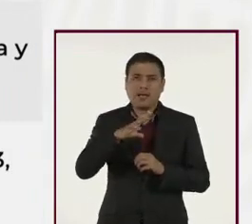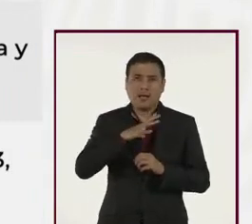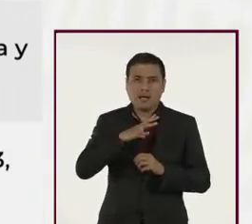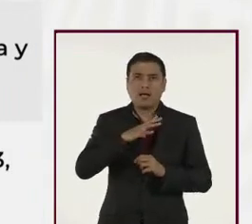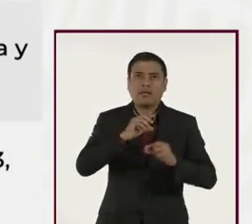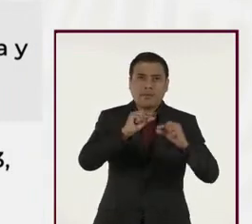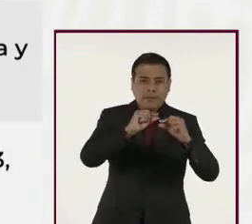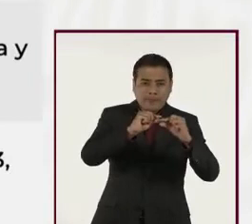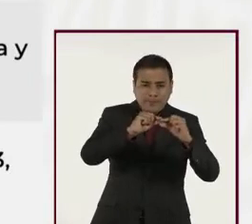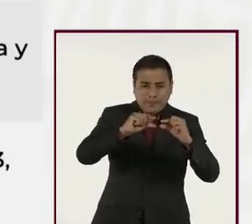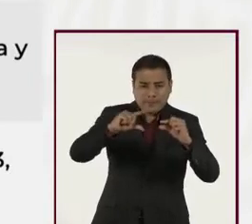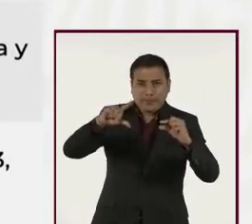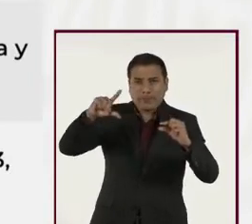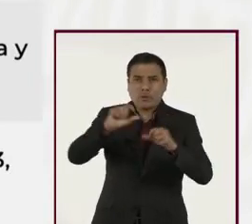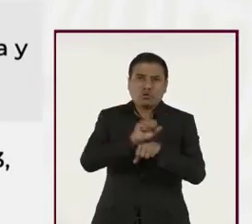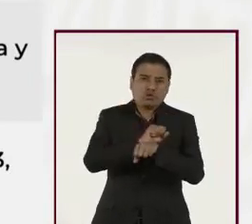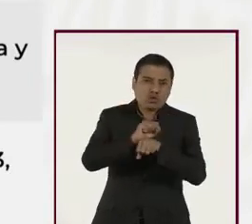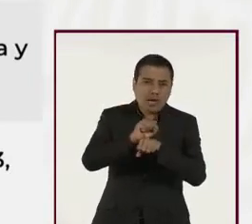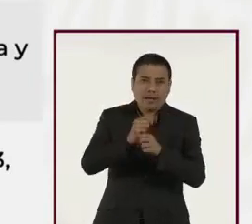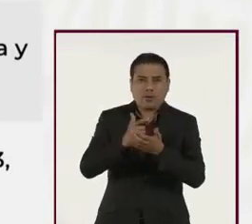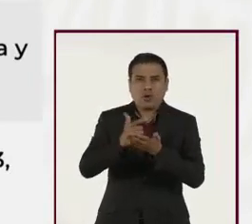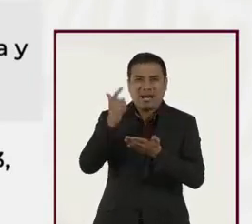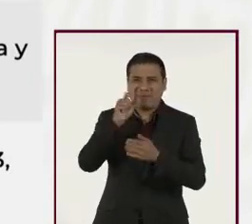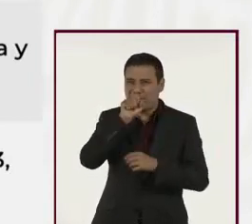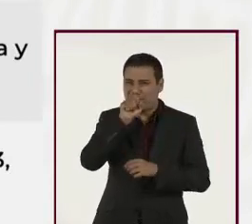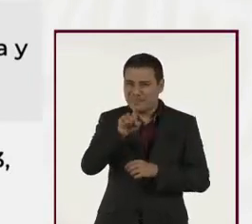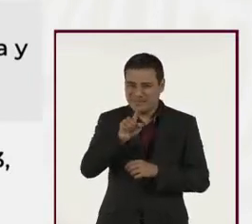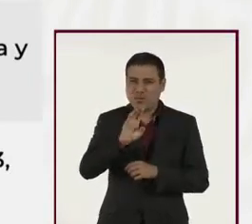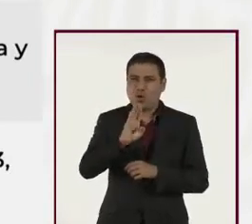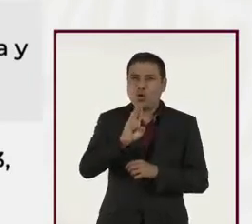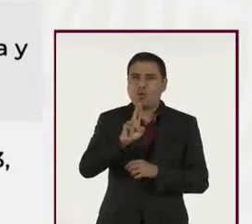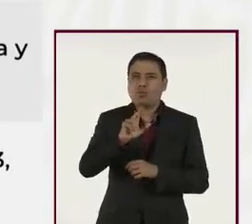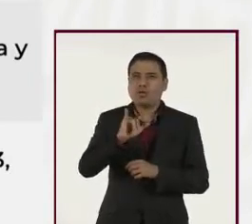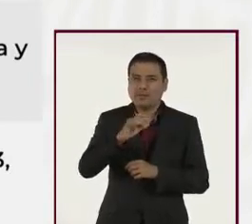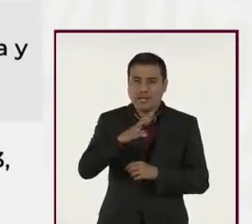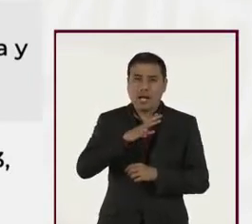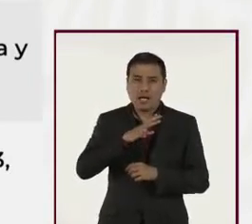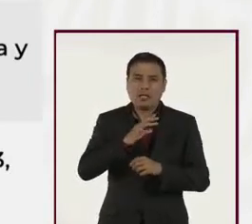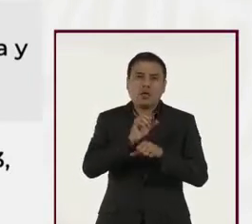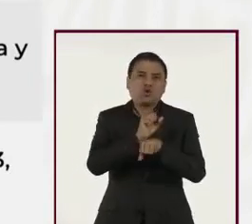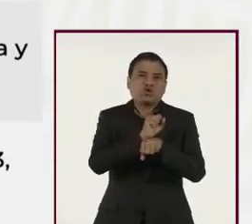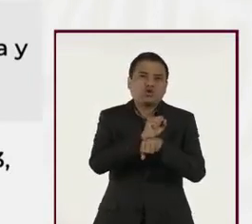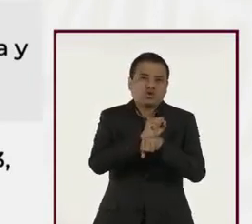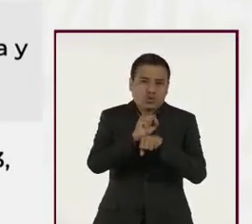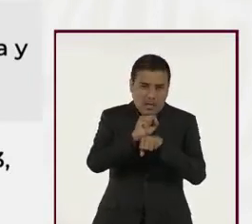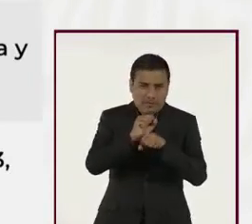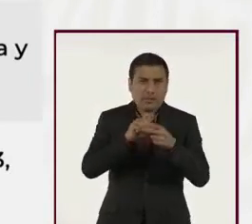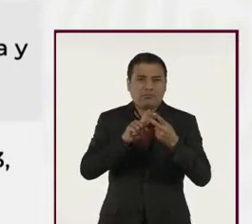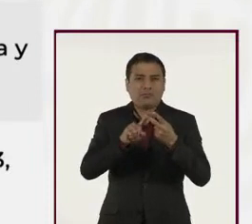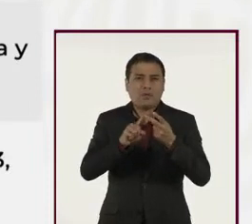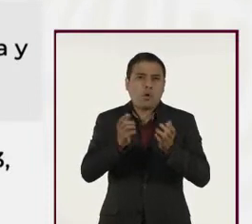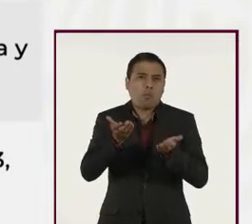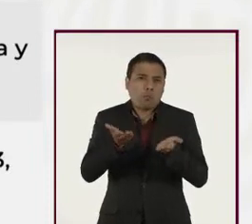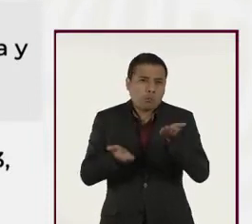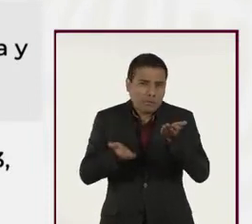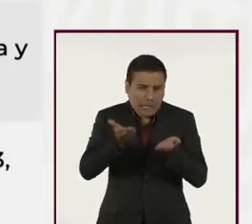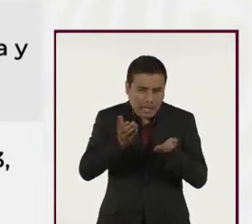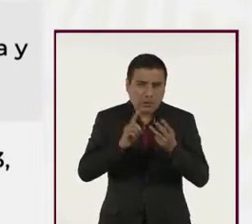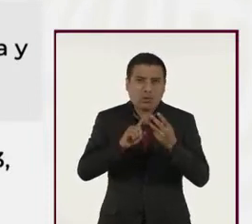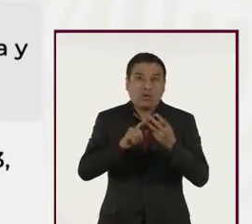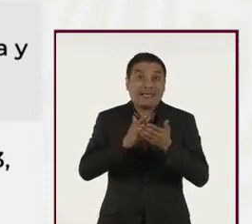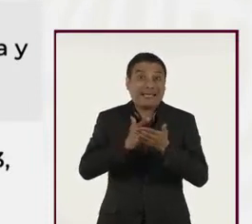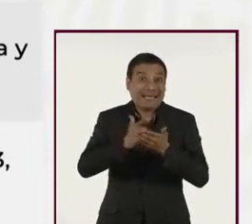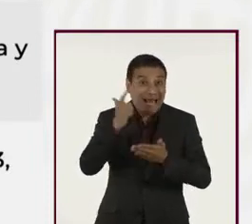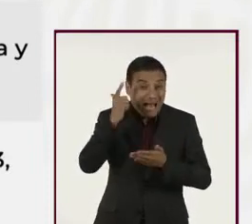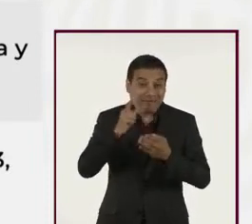se presentan a la semana, al igual que la bulimia en leve, moderado, grave o extremo. Aquellos niveles